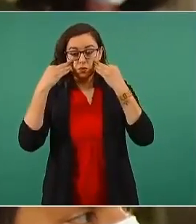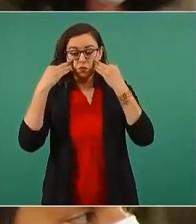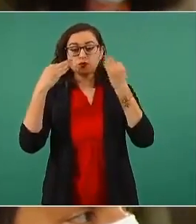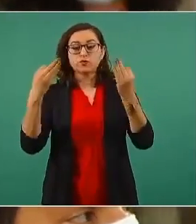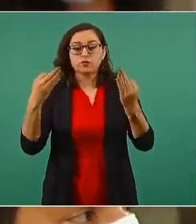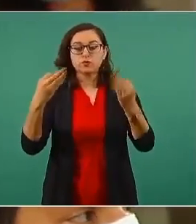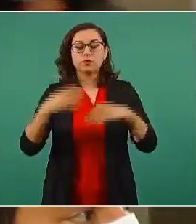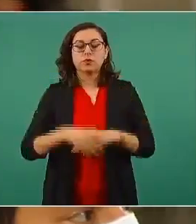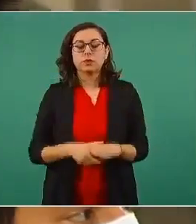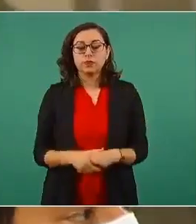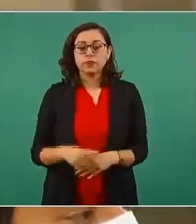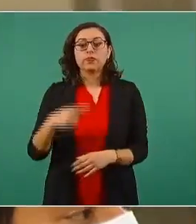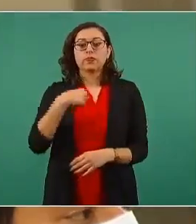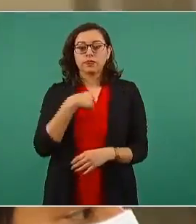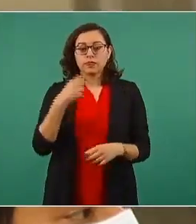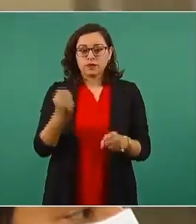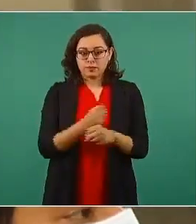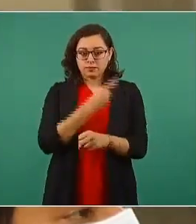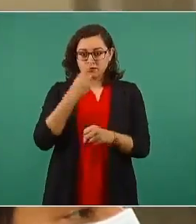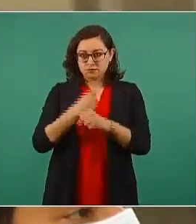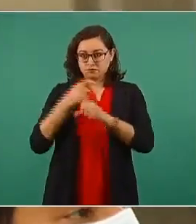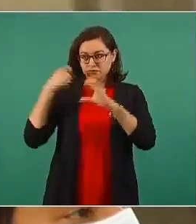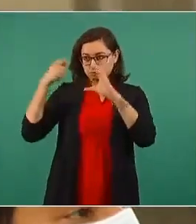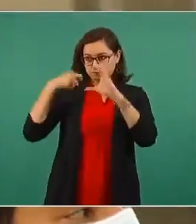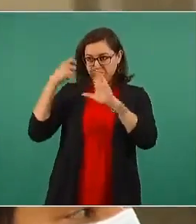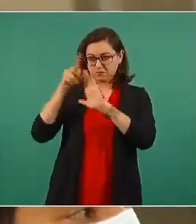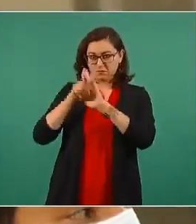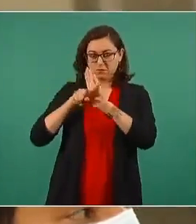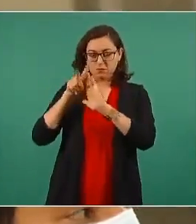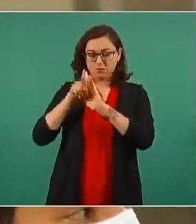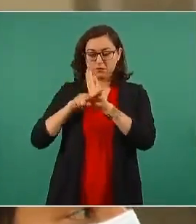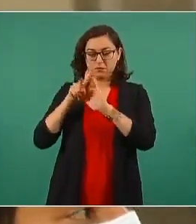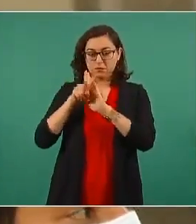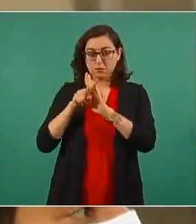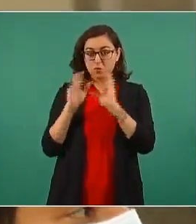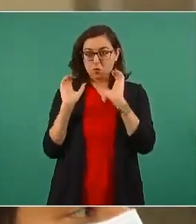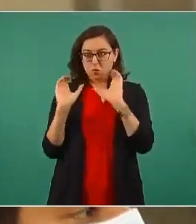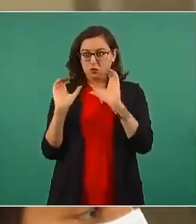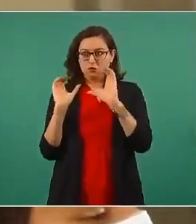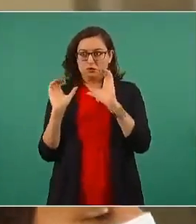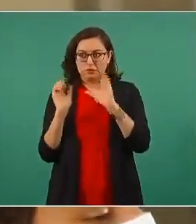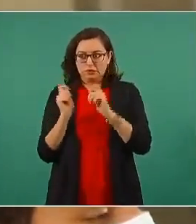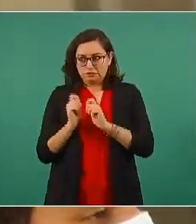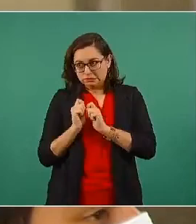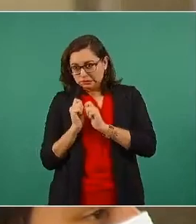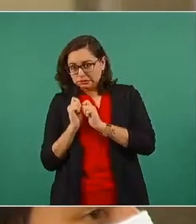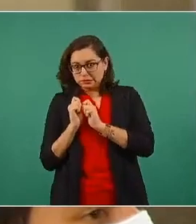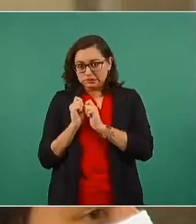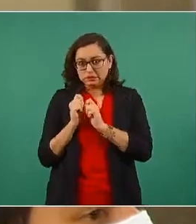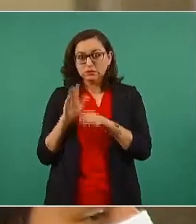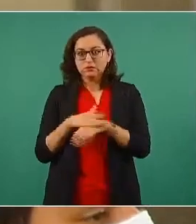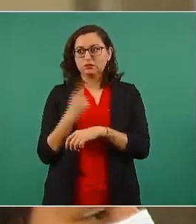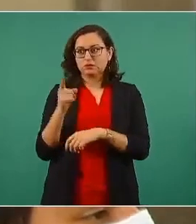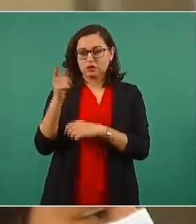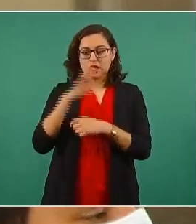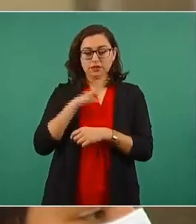testigo de lo sucedido. Incluso tuve la oportunidad de grabar un pequeño video con mucha precaución debido a la grave situación. Lamento las